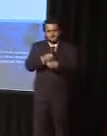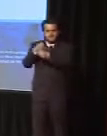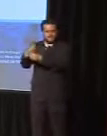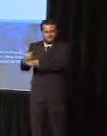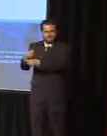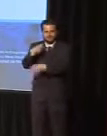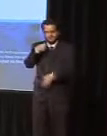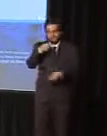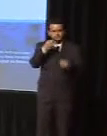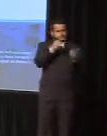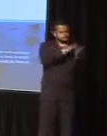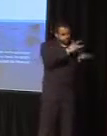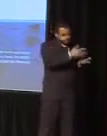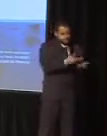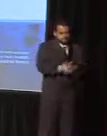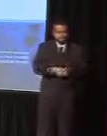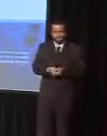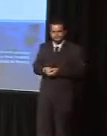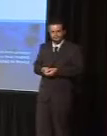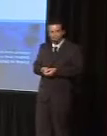madame alanís